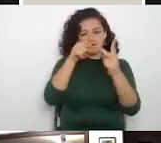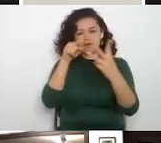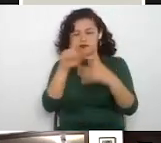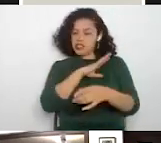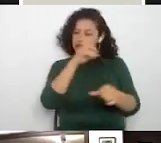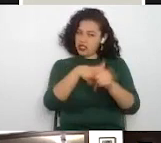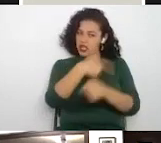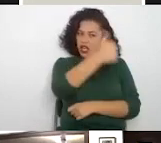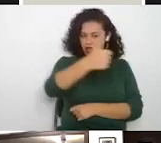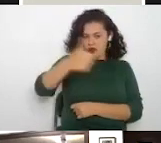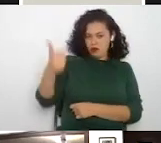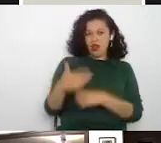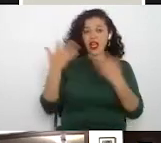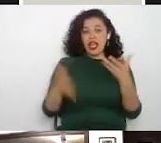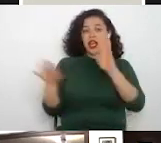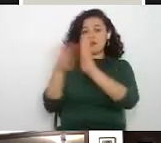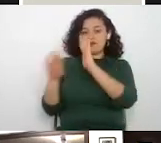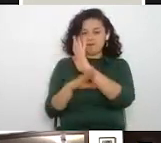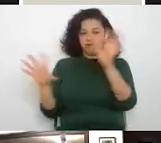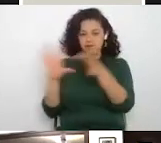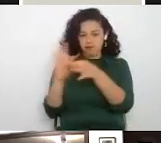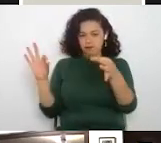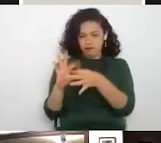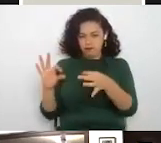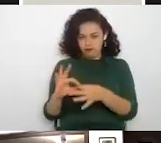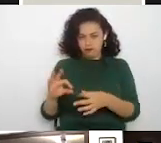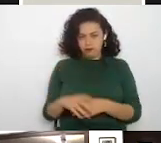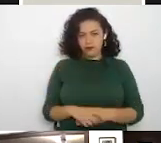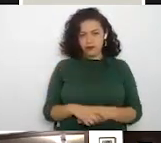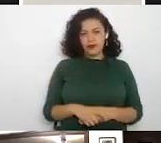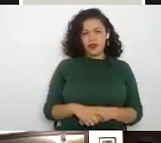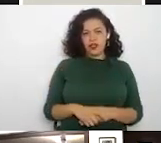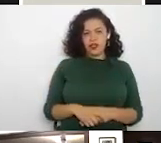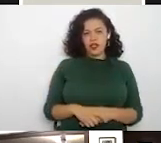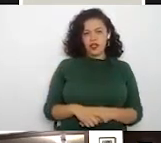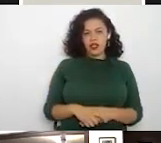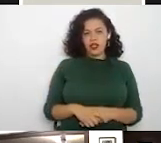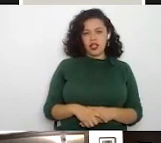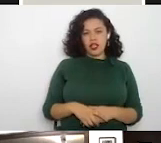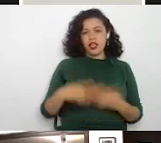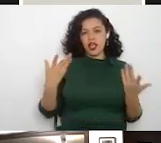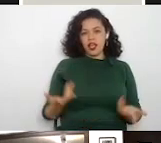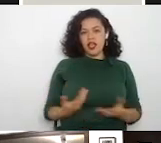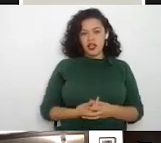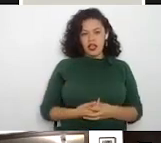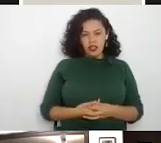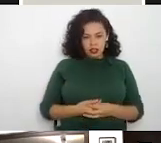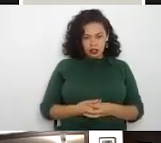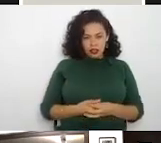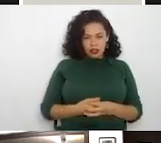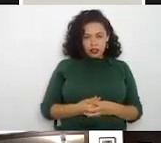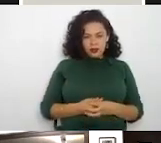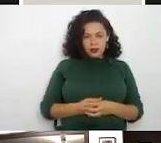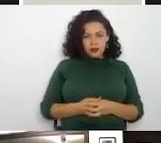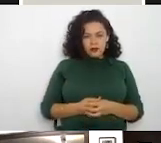el procedimiento, que son los términos que comúnmente pues no sé